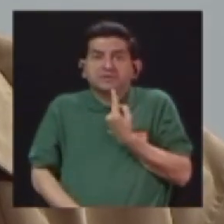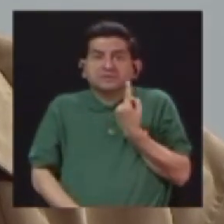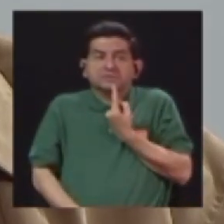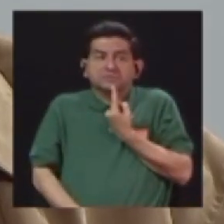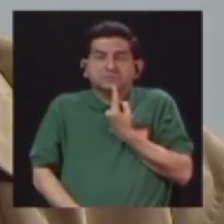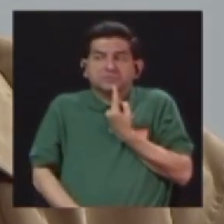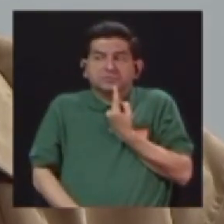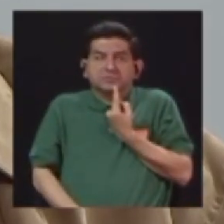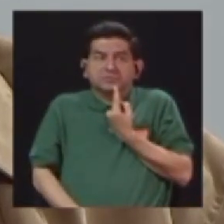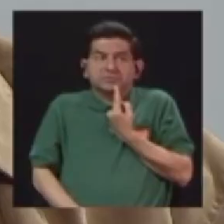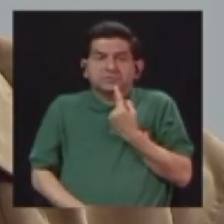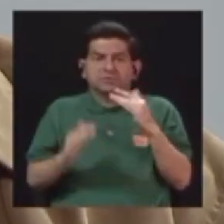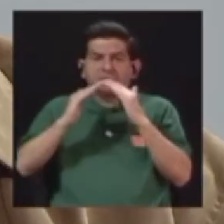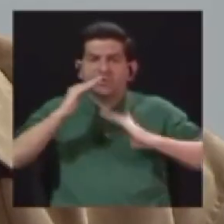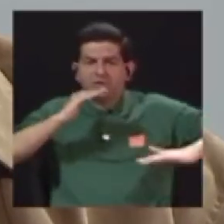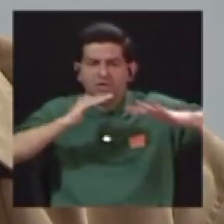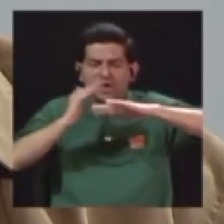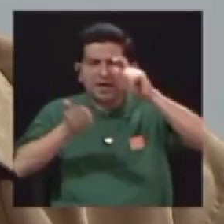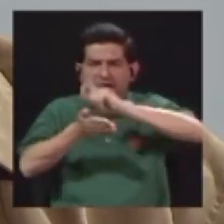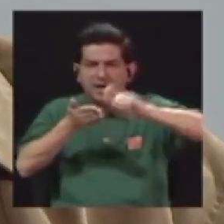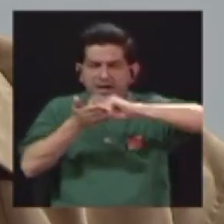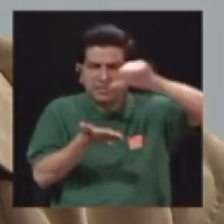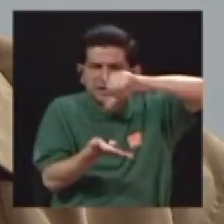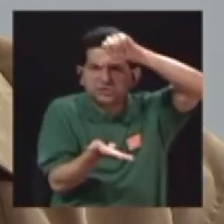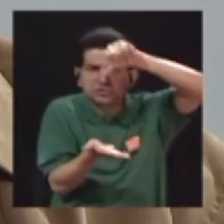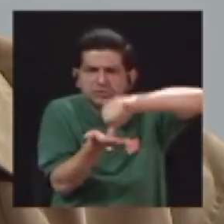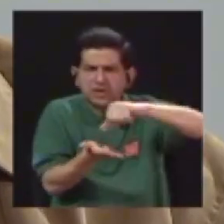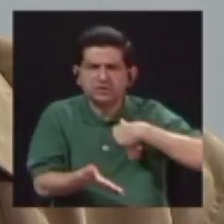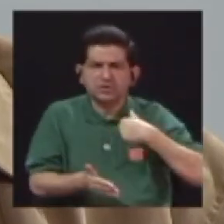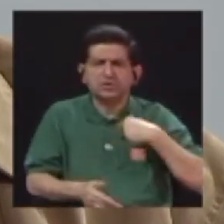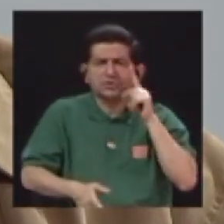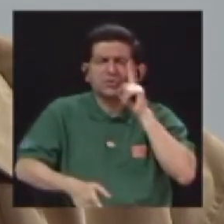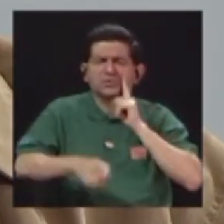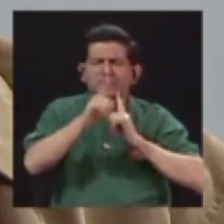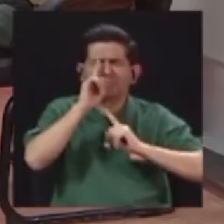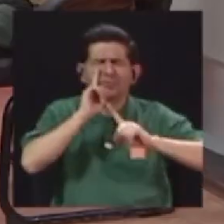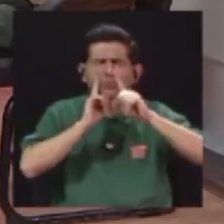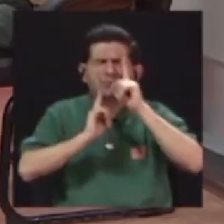el centro del patio de la escuela, y lo que hice fue empezar a llorar.